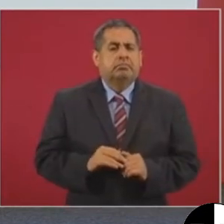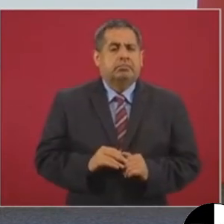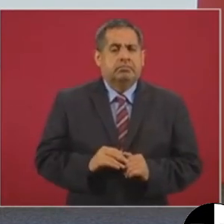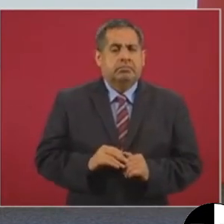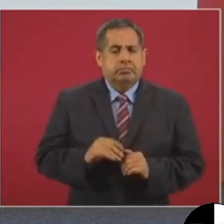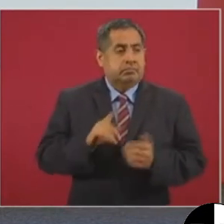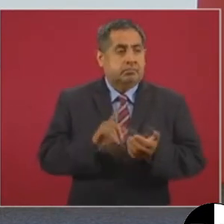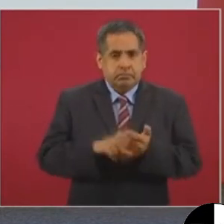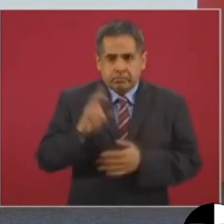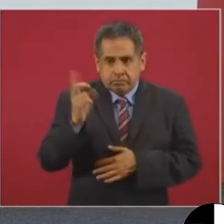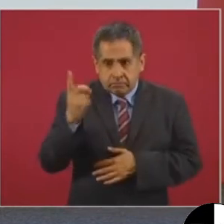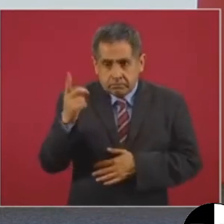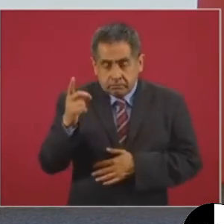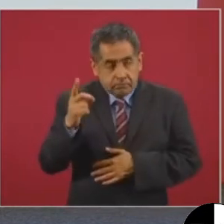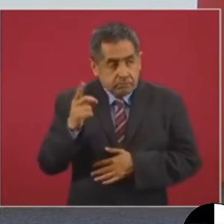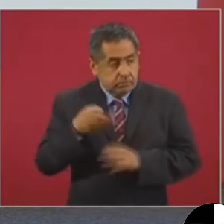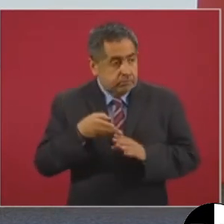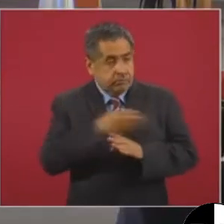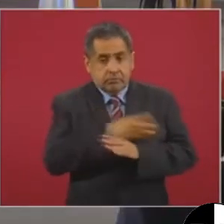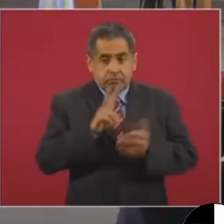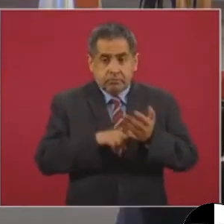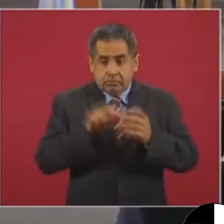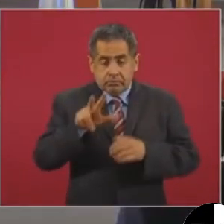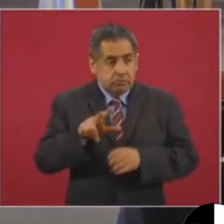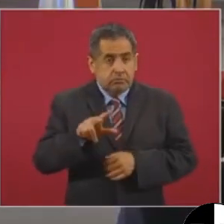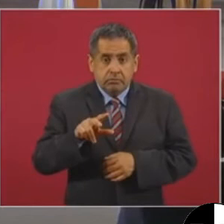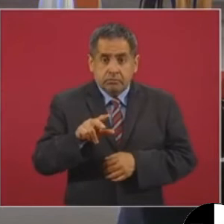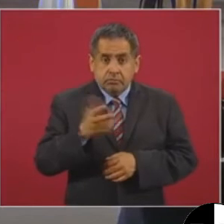que en diciembre del 18.